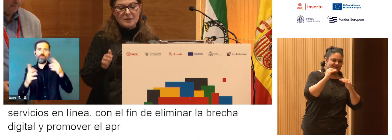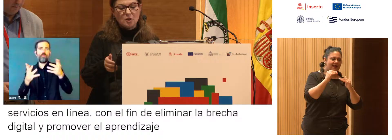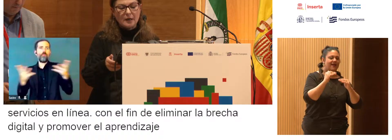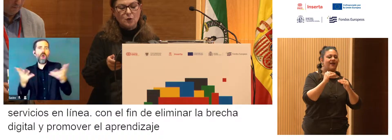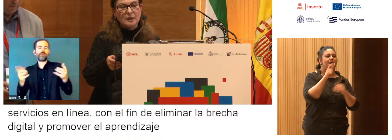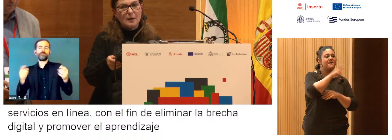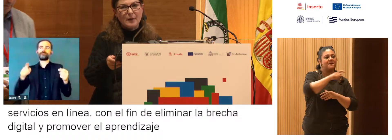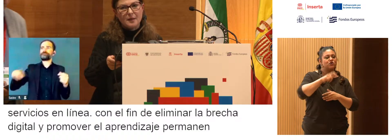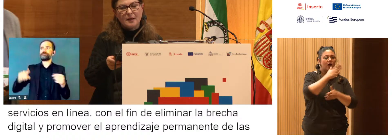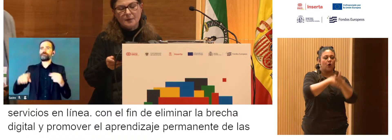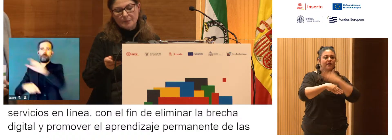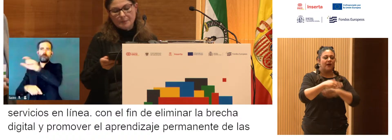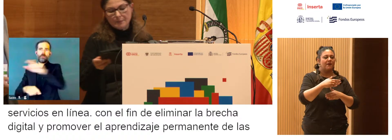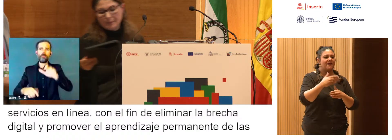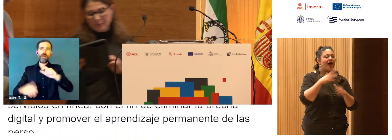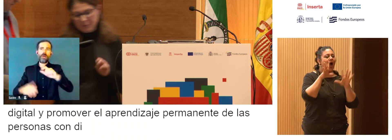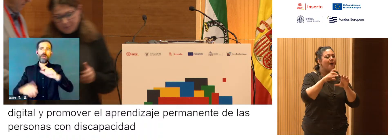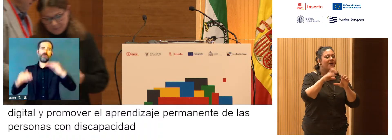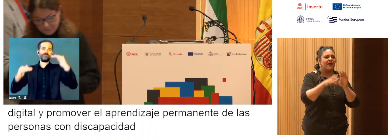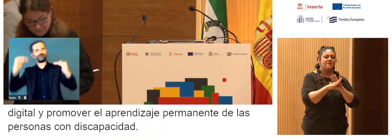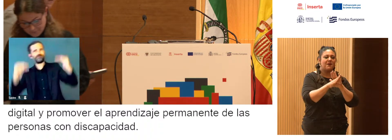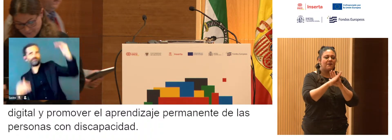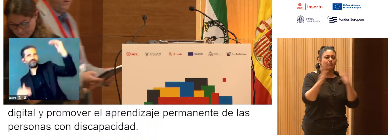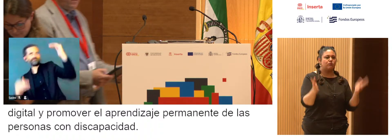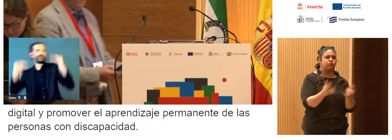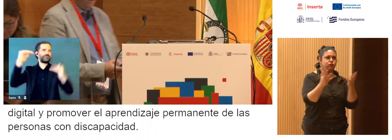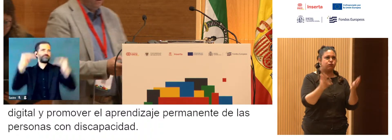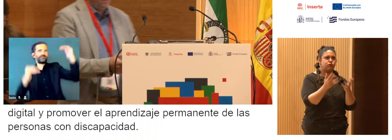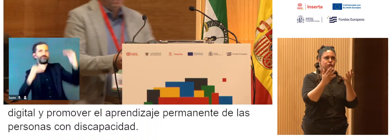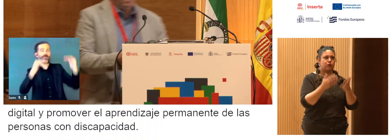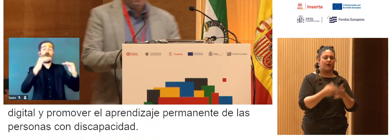de las personas con discapacidad.